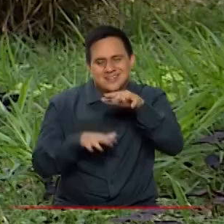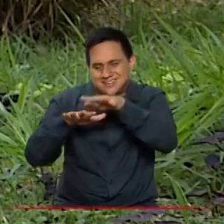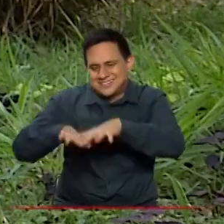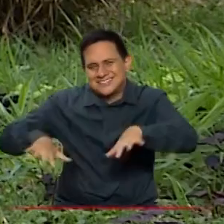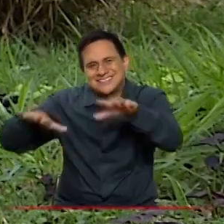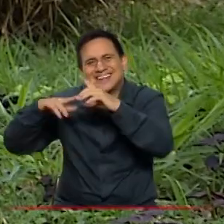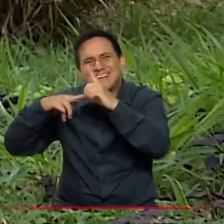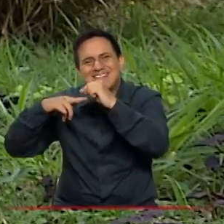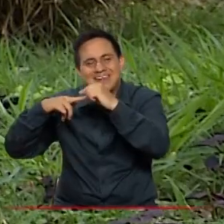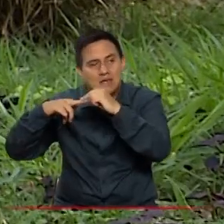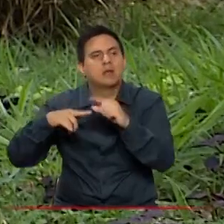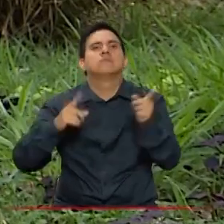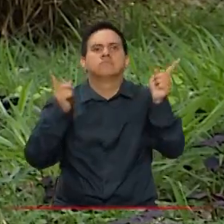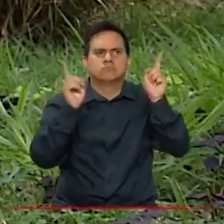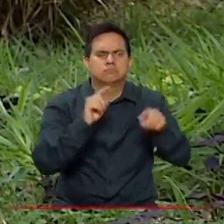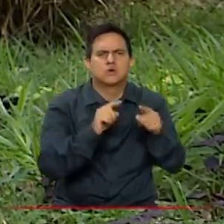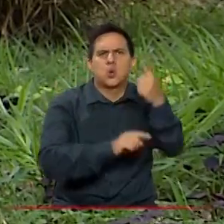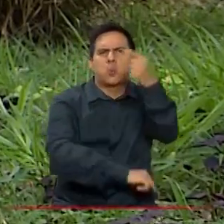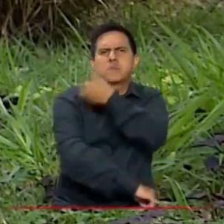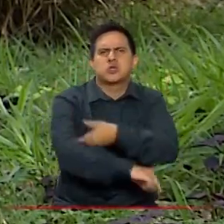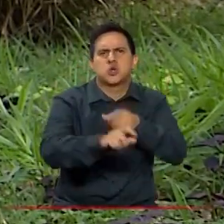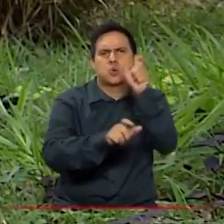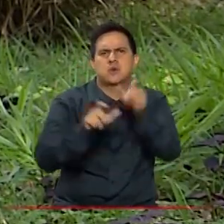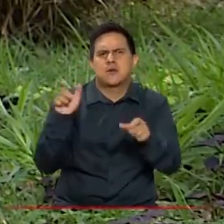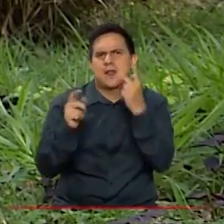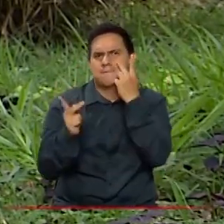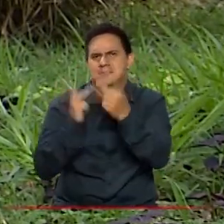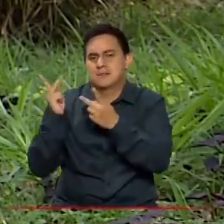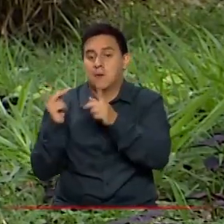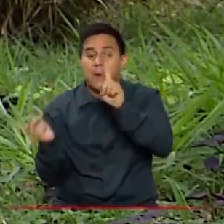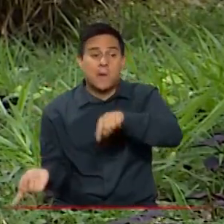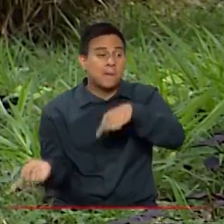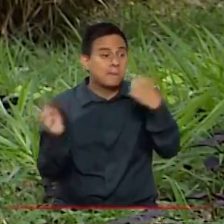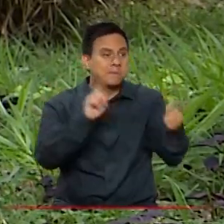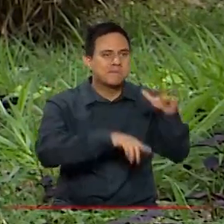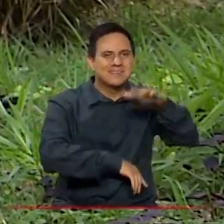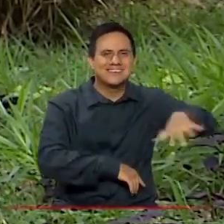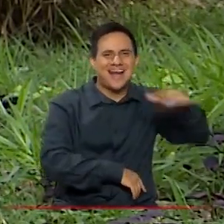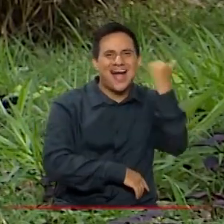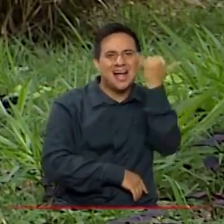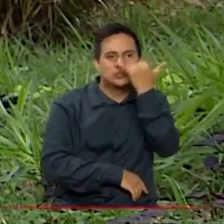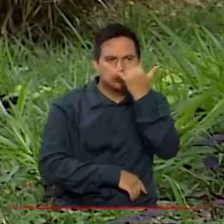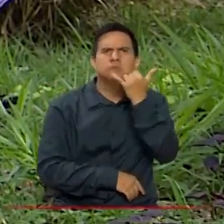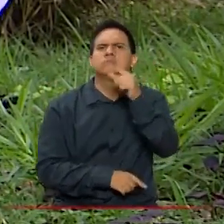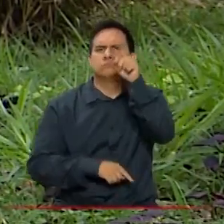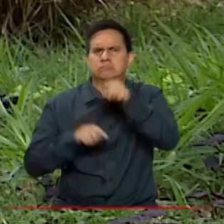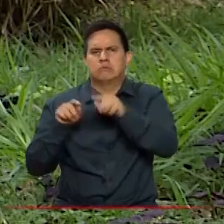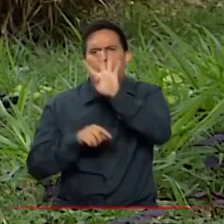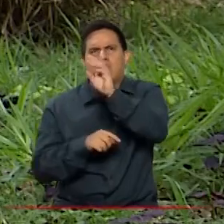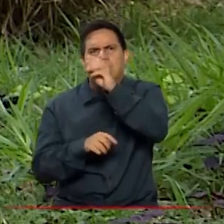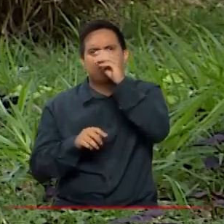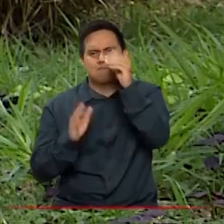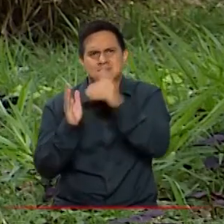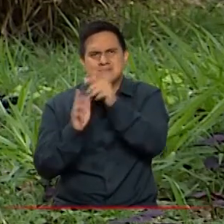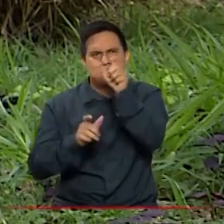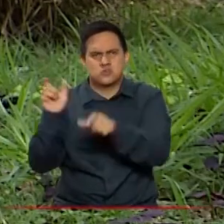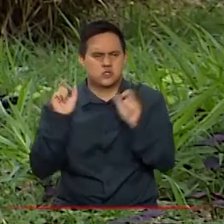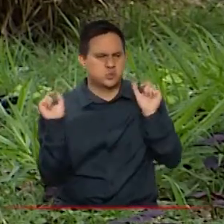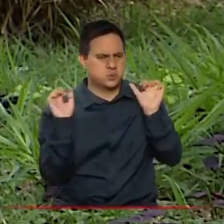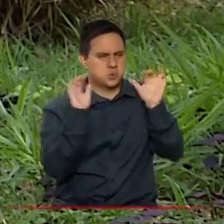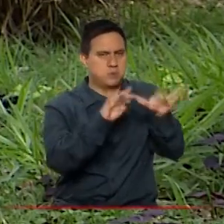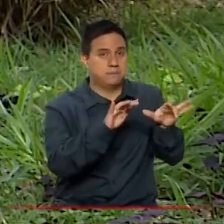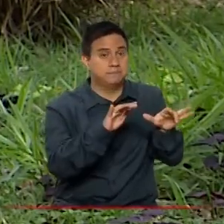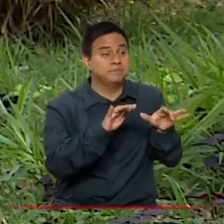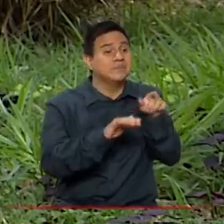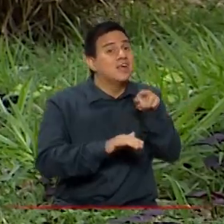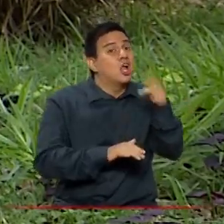pero también en la zona azul 40.000 personas hicieron parte de la agenda académica. Sin embargo, tras 12 horas de plenaria de discusión,